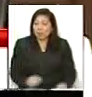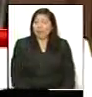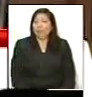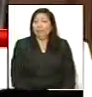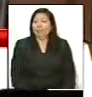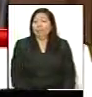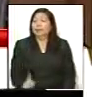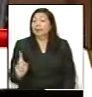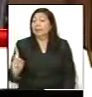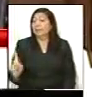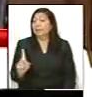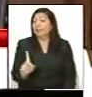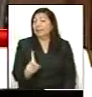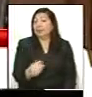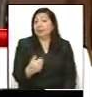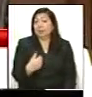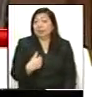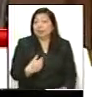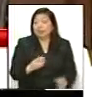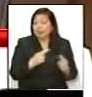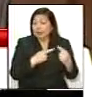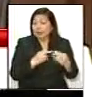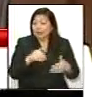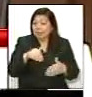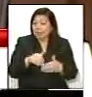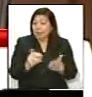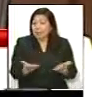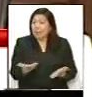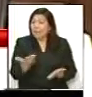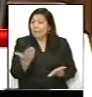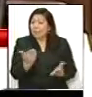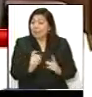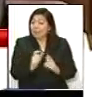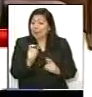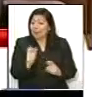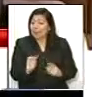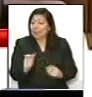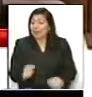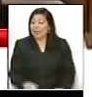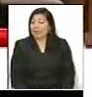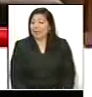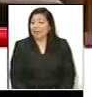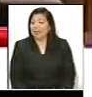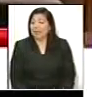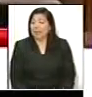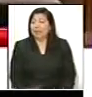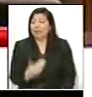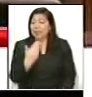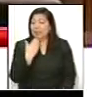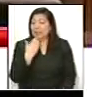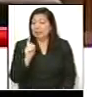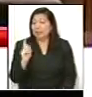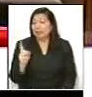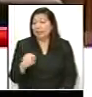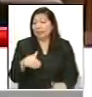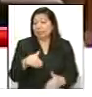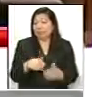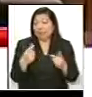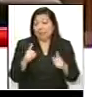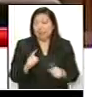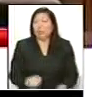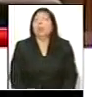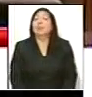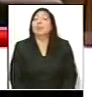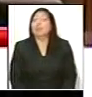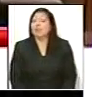finalmente cada uno tiene su posición. Yo tengo el deber de poner al voto el pedido de los señores congresistas y cada quien tiene el derecho de votar de acuerdo a